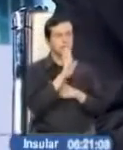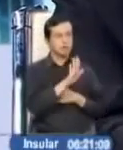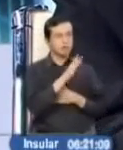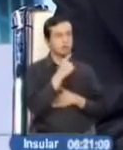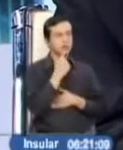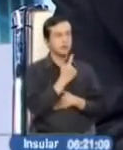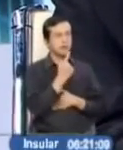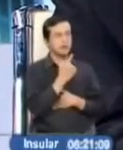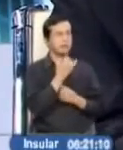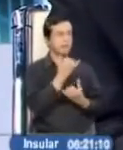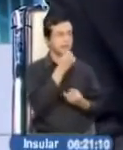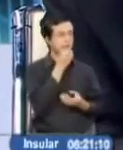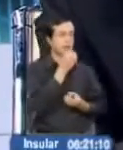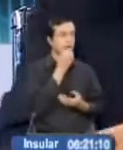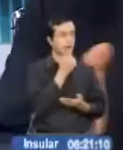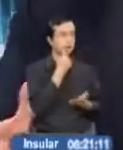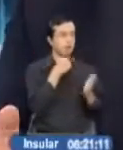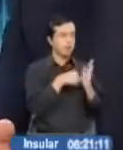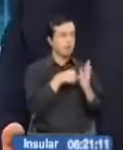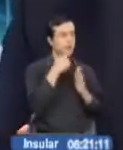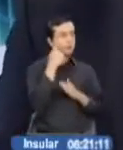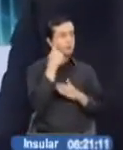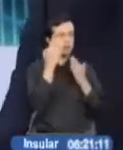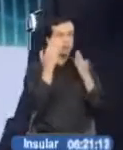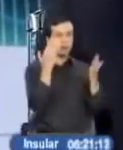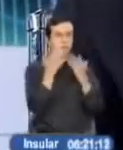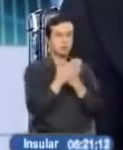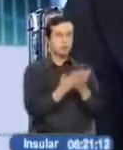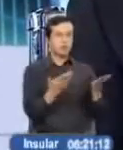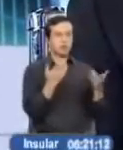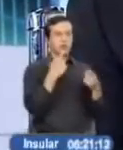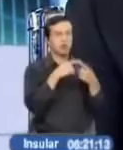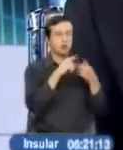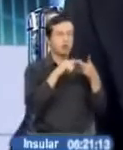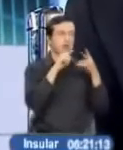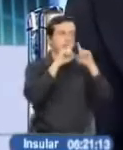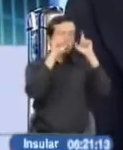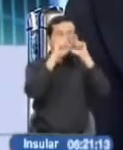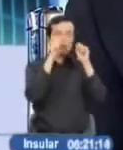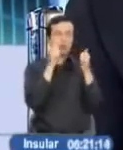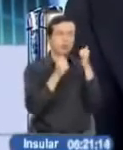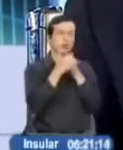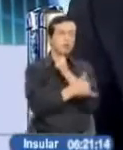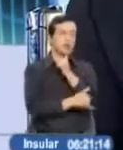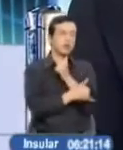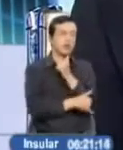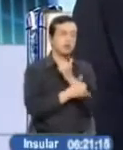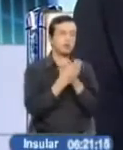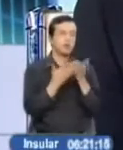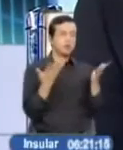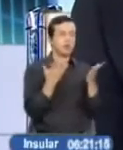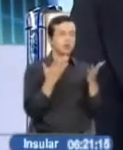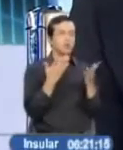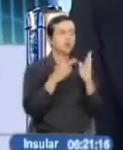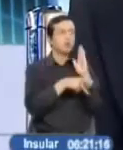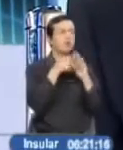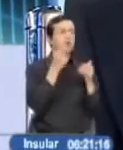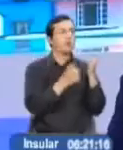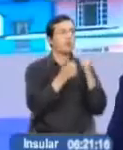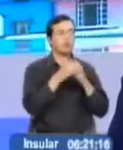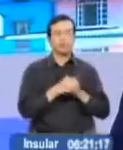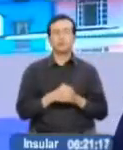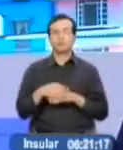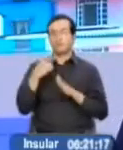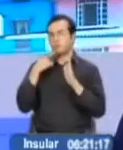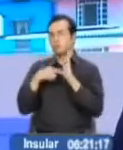está verbalizando para poder contrastar cuáles son las empresas, en qué países y cuáles son esas refinerías? Sí,